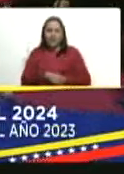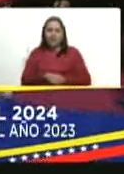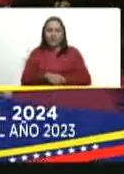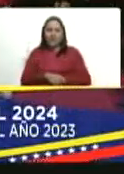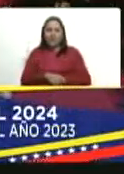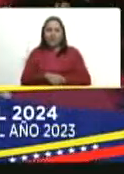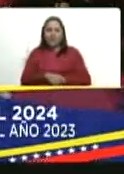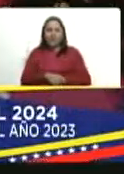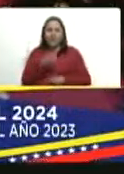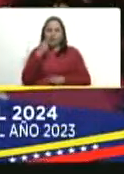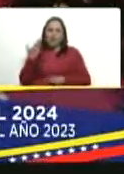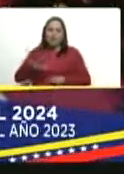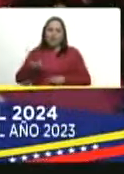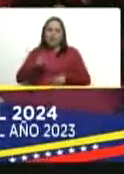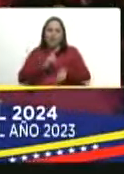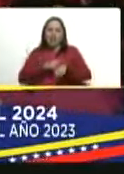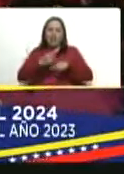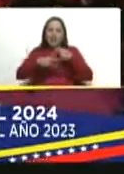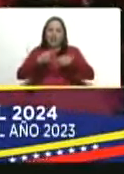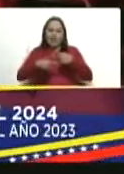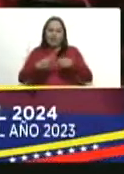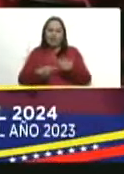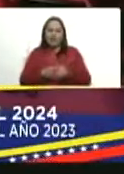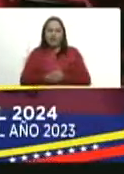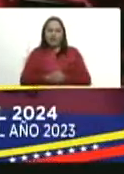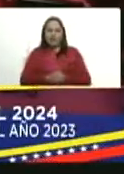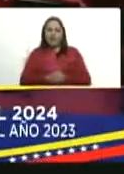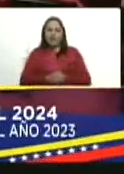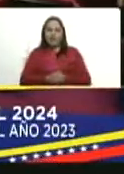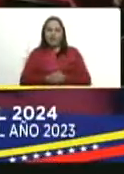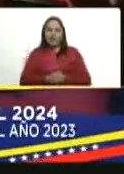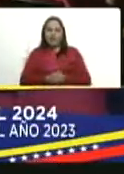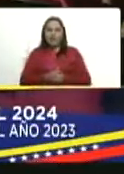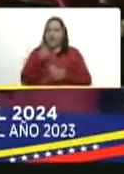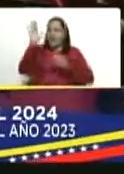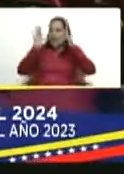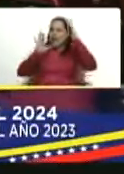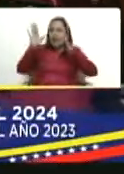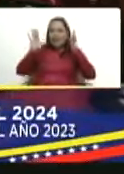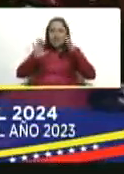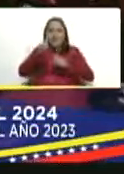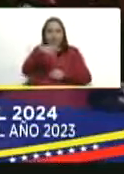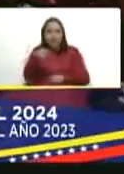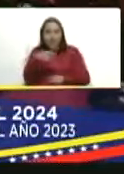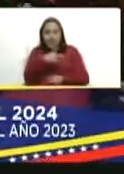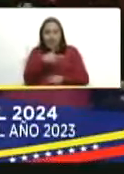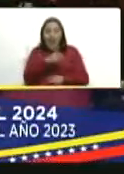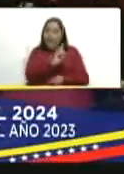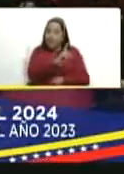¿Cae bien un tequeño a esta hora? Levante la mano el que no quiere tequeño.